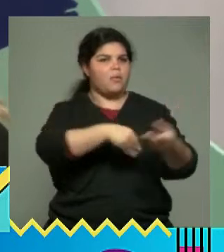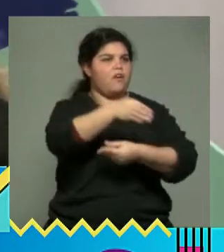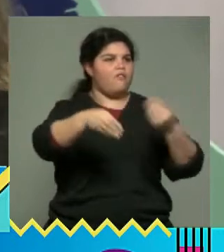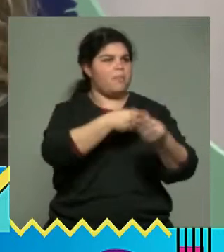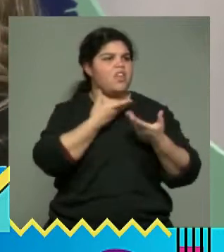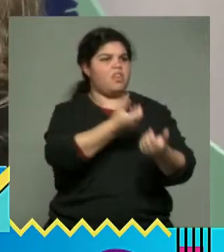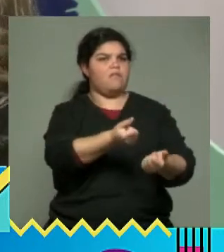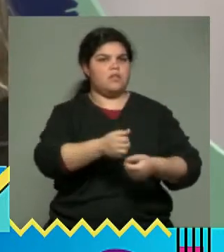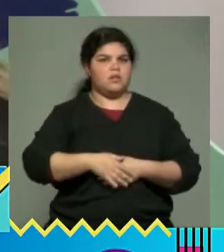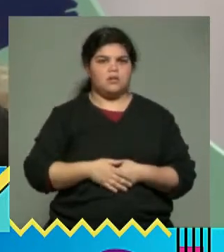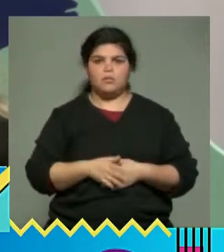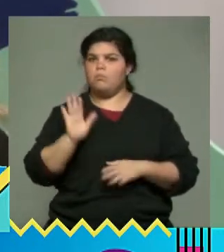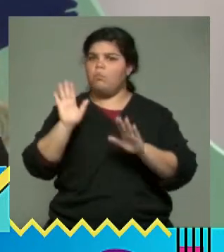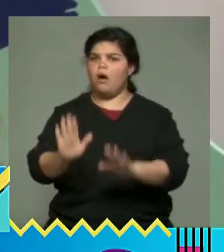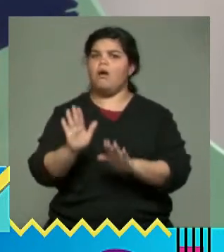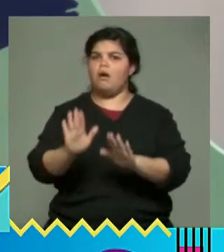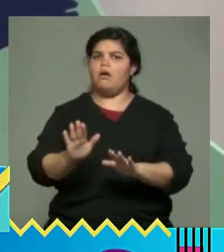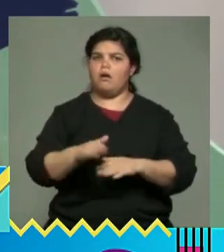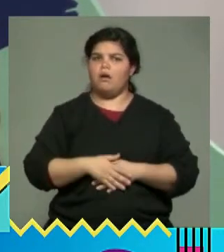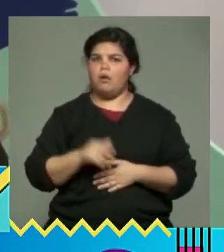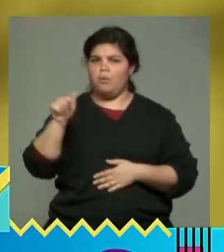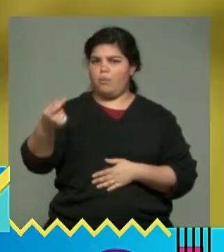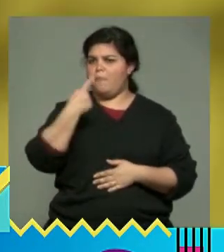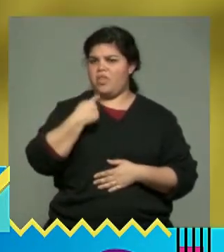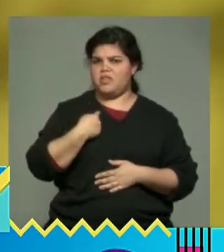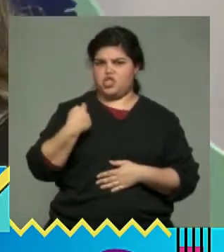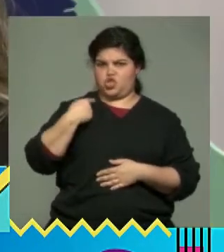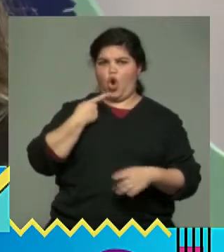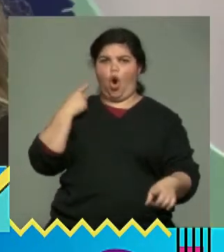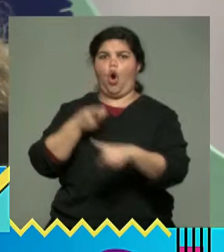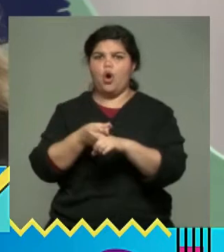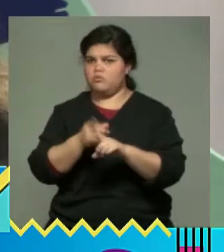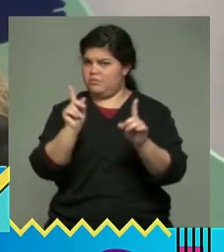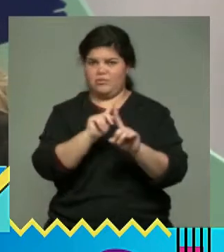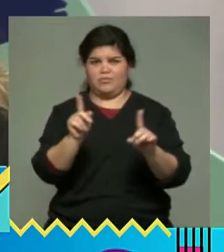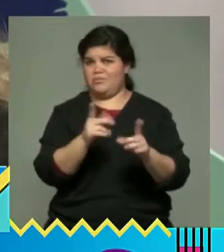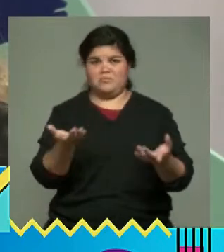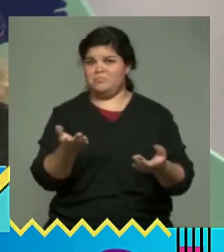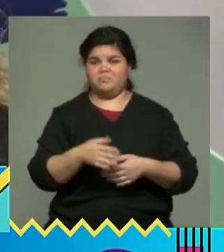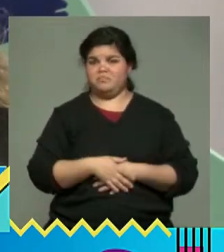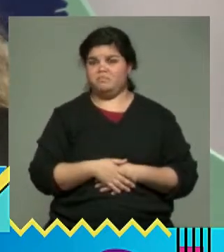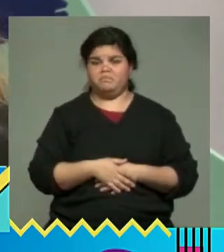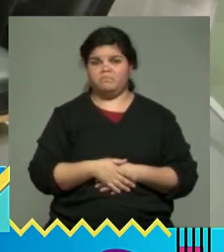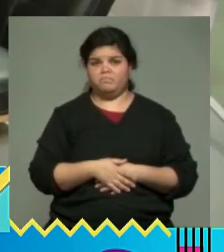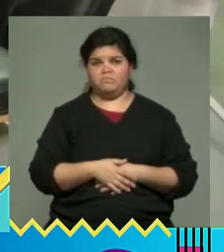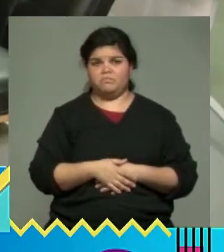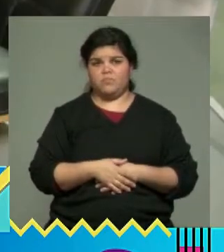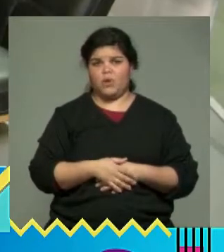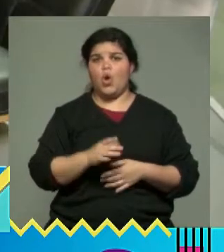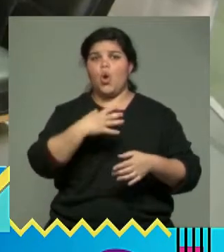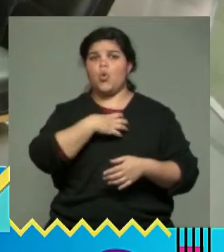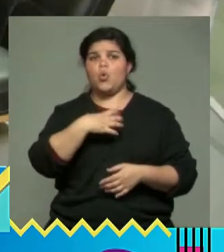Pará, vos me decías a mí, vos te oponés. No, al contrario. Estamos hasta haciendo cursos con distintas